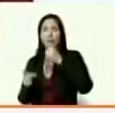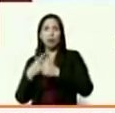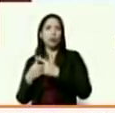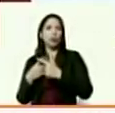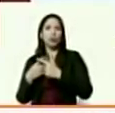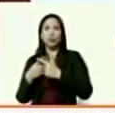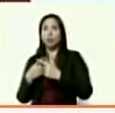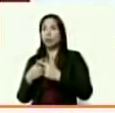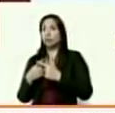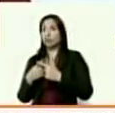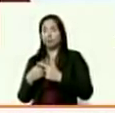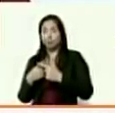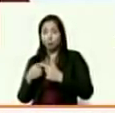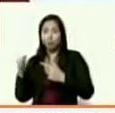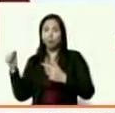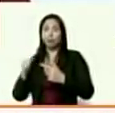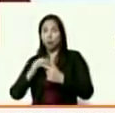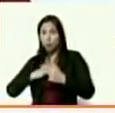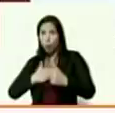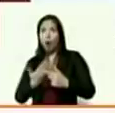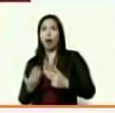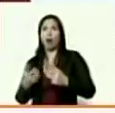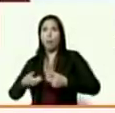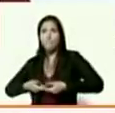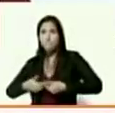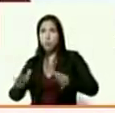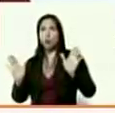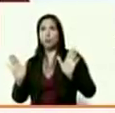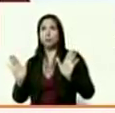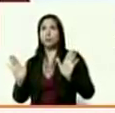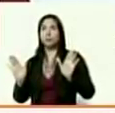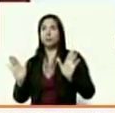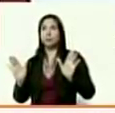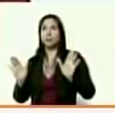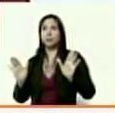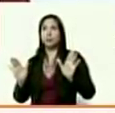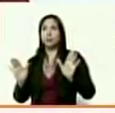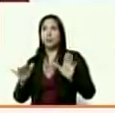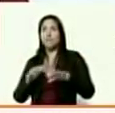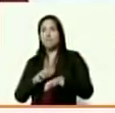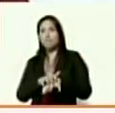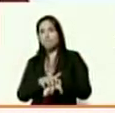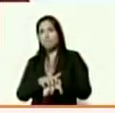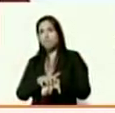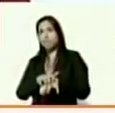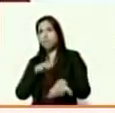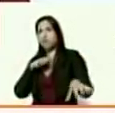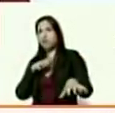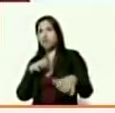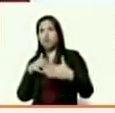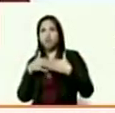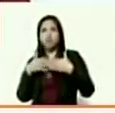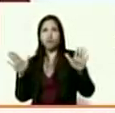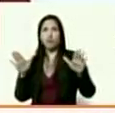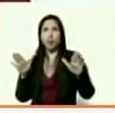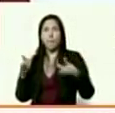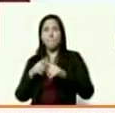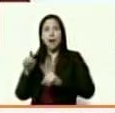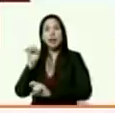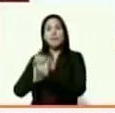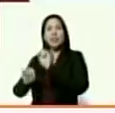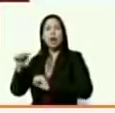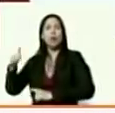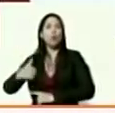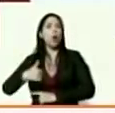Ahora, lo que sí te puedo garantizar, que la mayor garantía para evitar